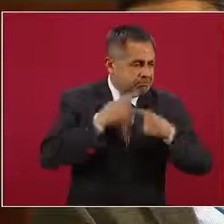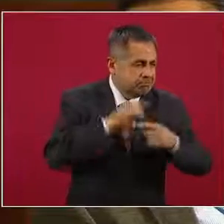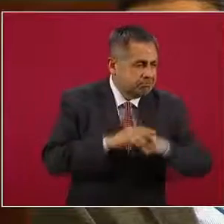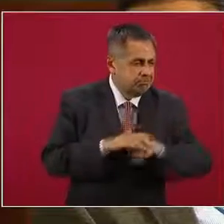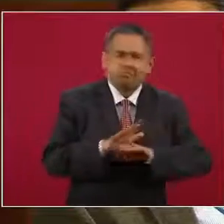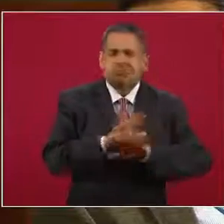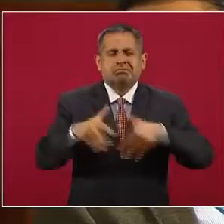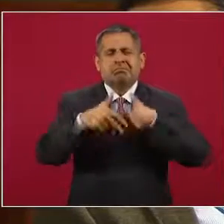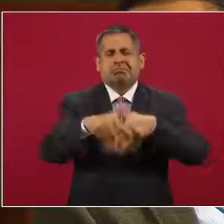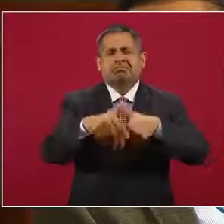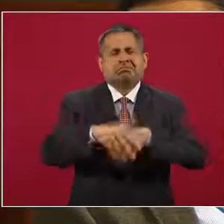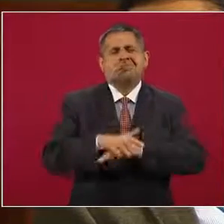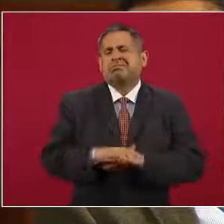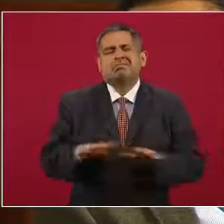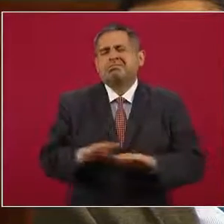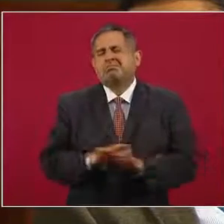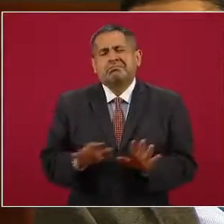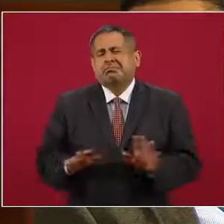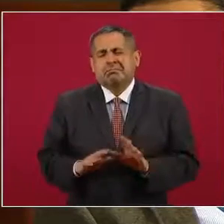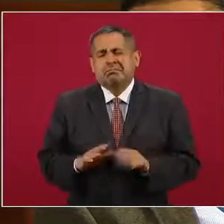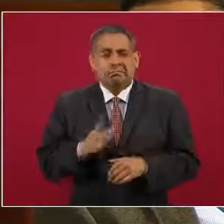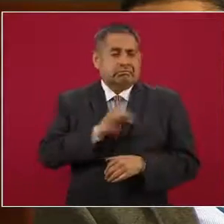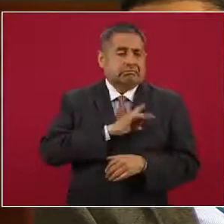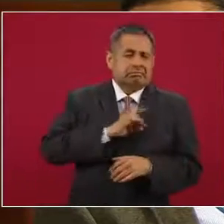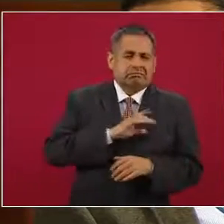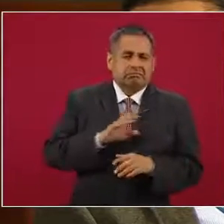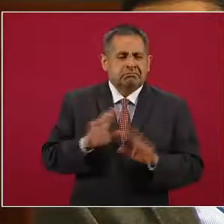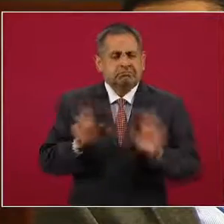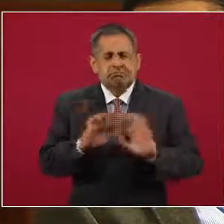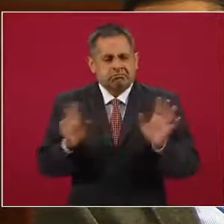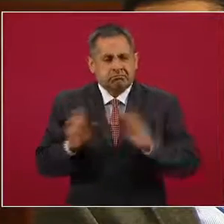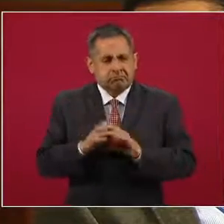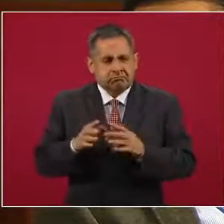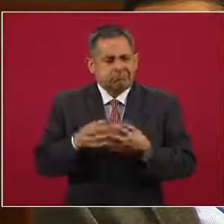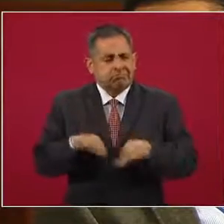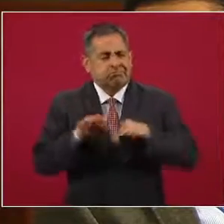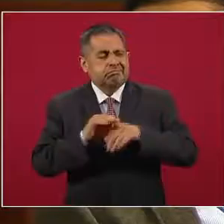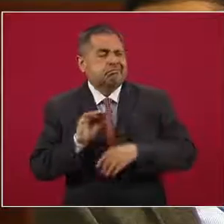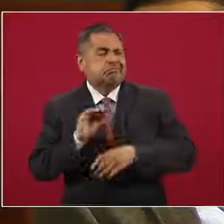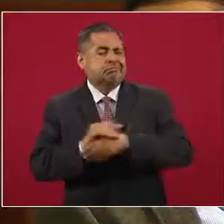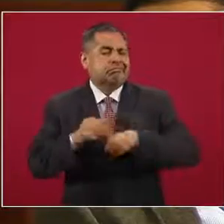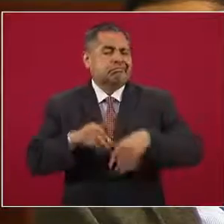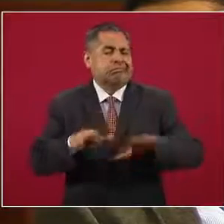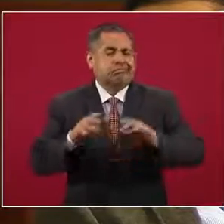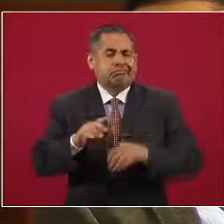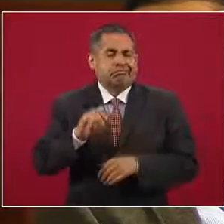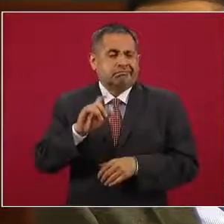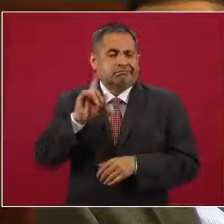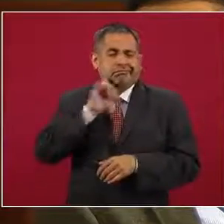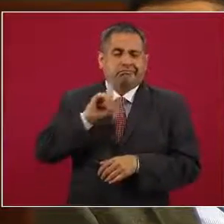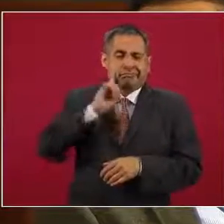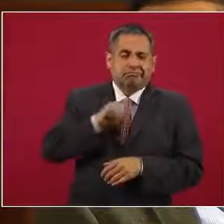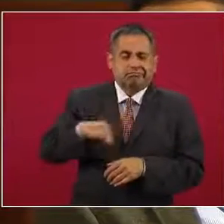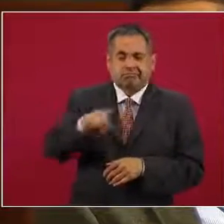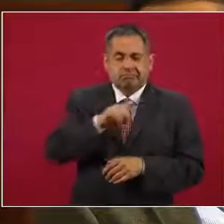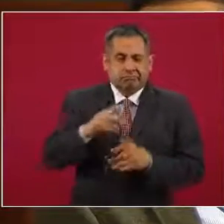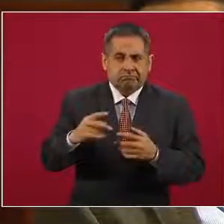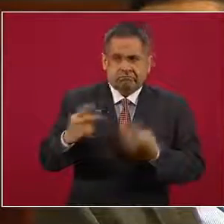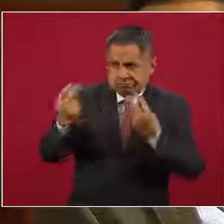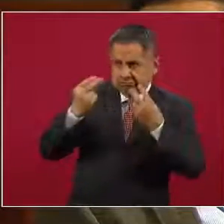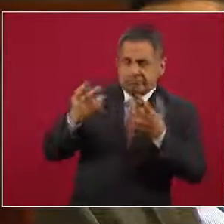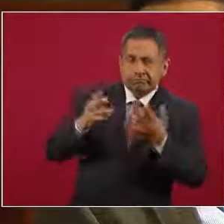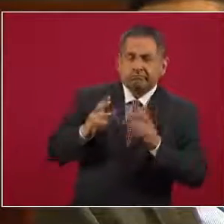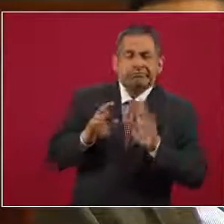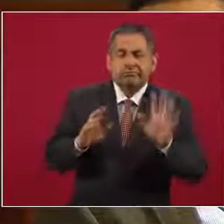no llevar a cabo esa marcha. Y no por miedo y no porque no nos importe el tema de que las mujeres se sigan viendo y de